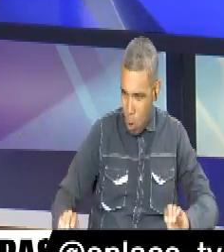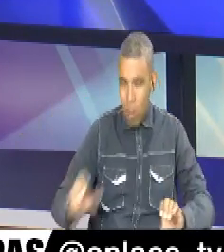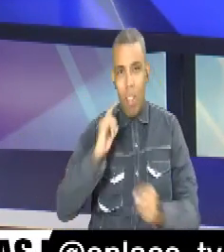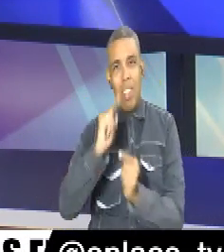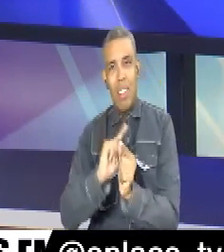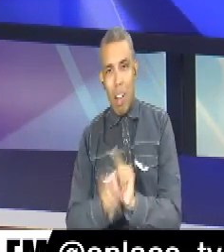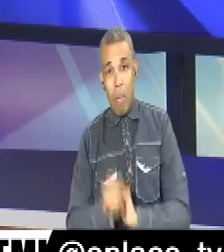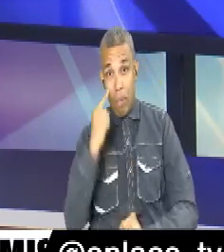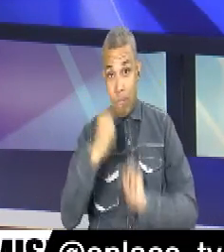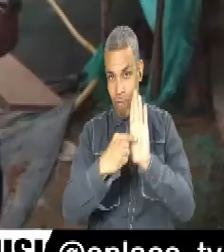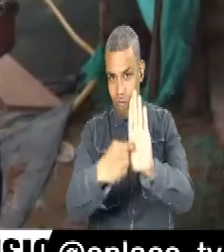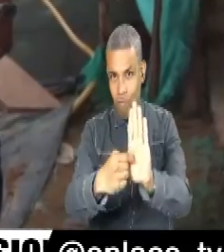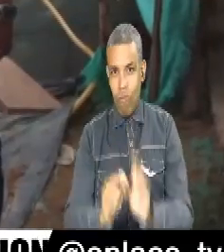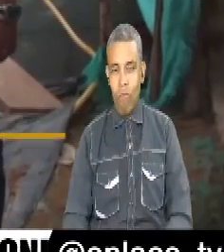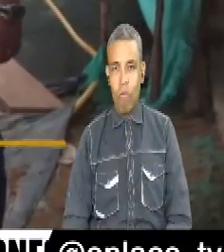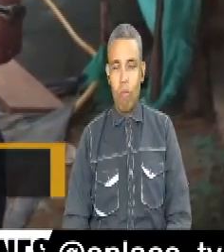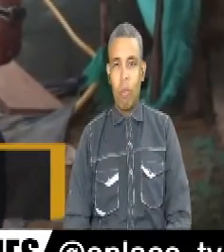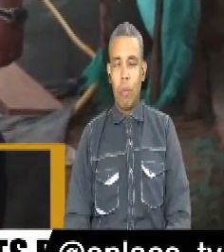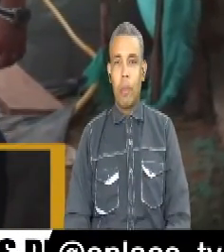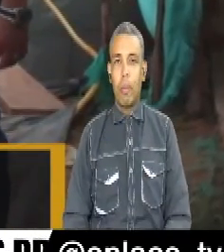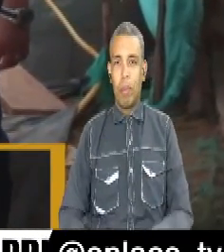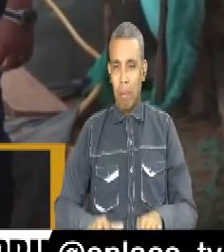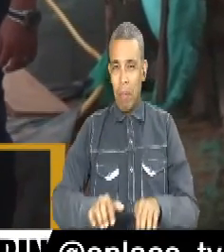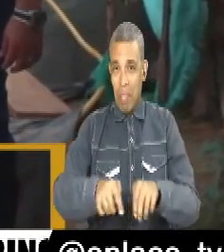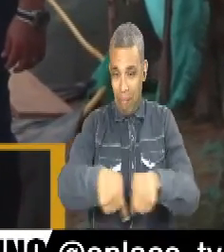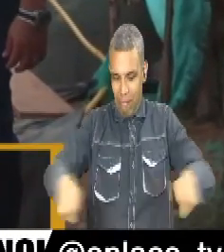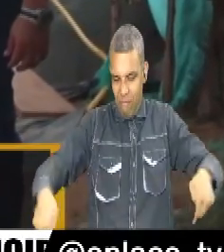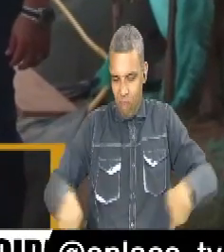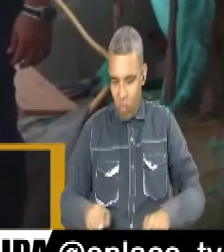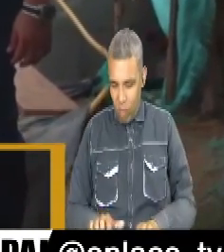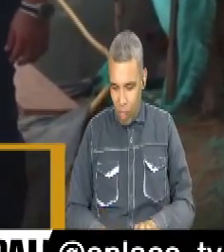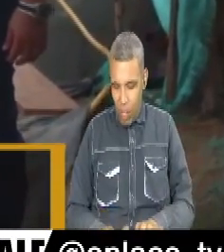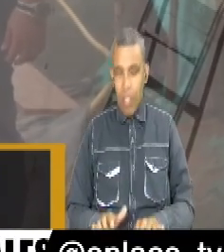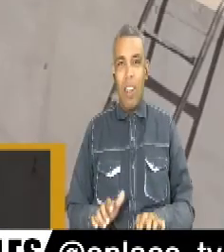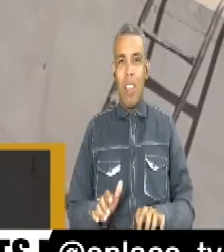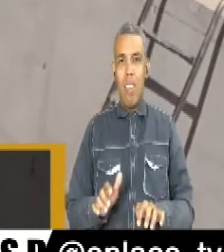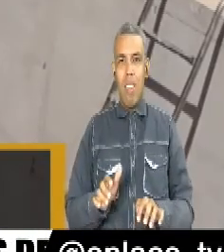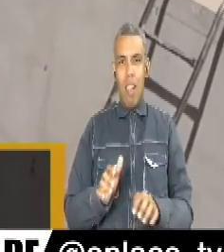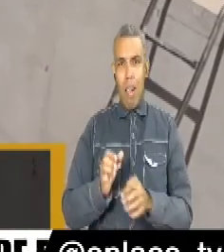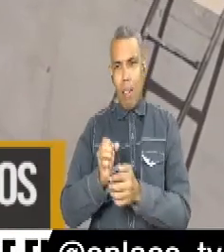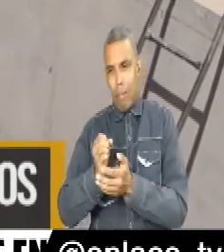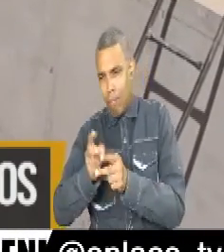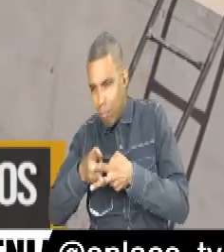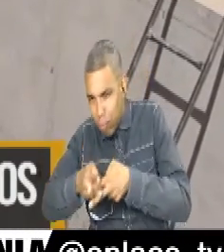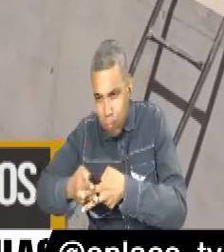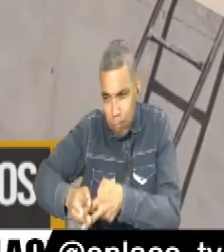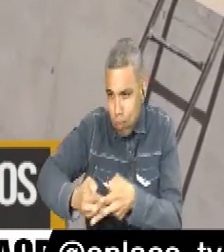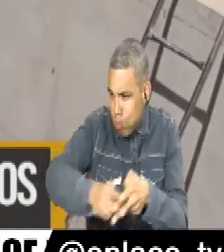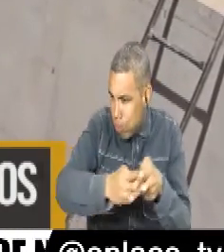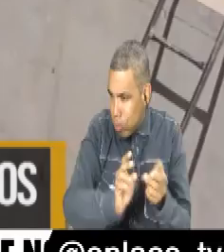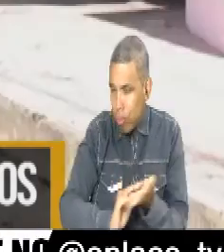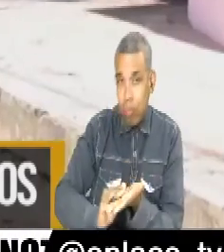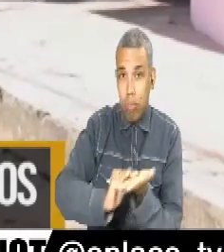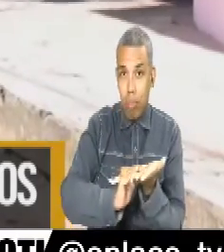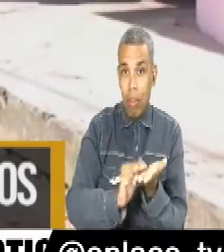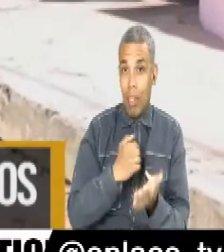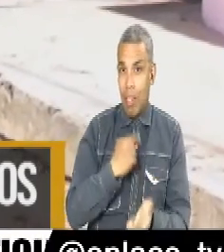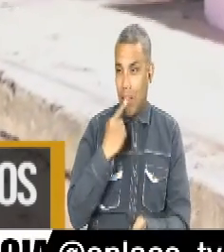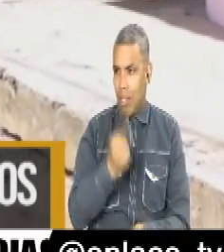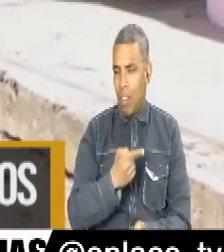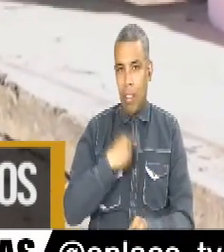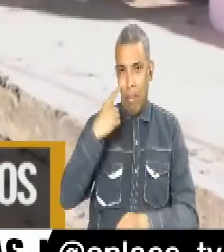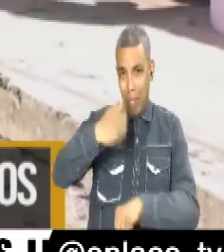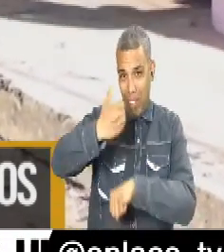Bermeja. La Secretaría de Infraestructura, en cabeza del ingeniero Gerson González, visitó los sectores que son intervenidos por estas